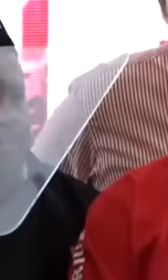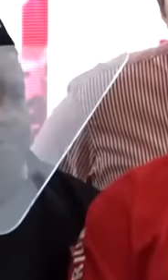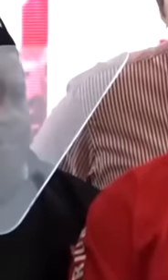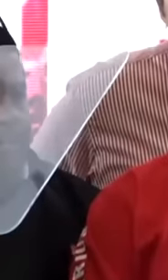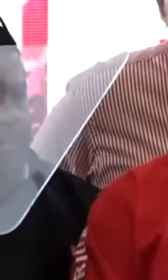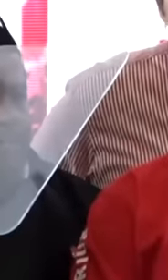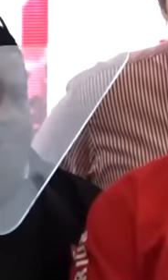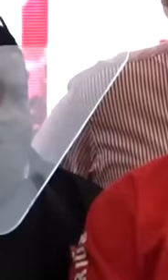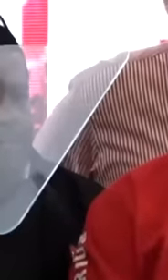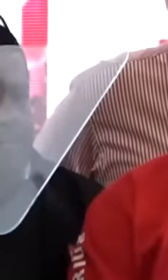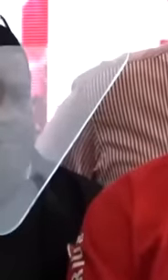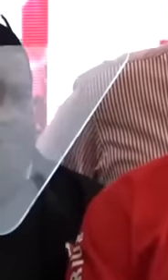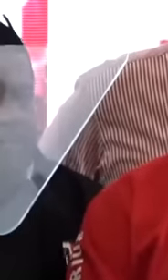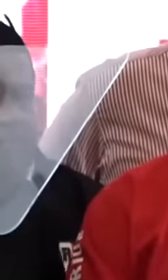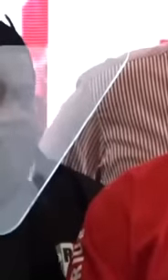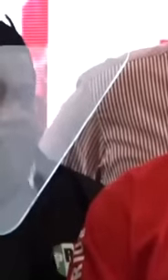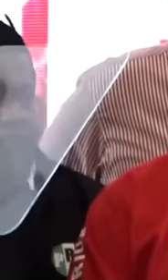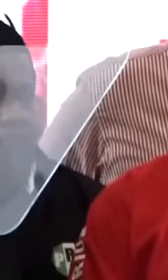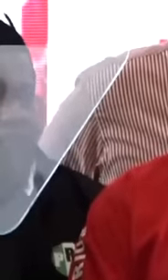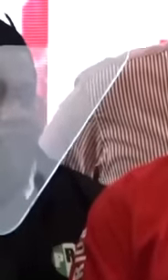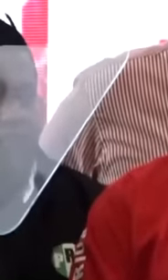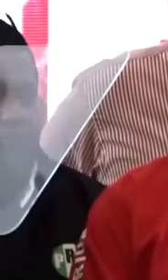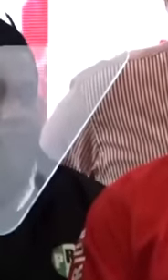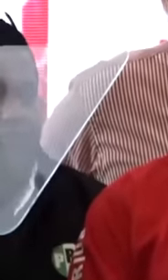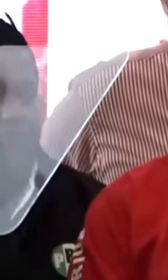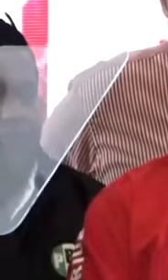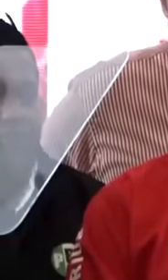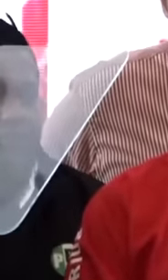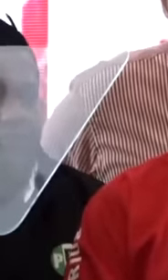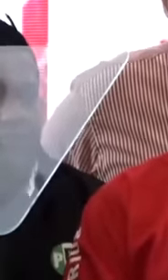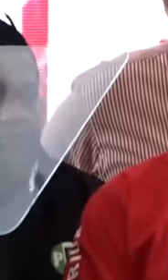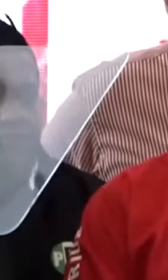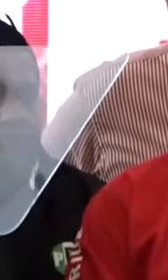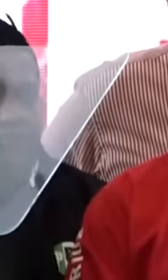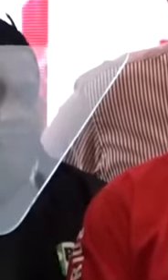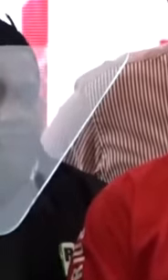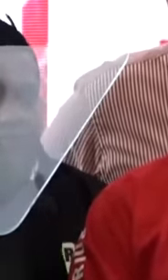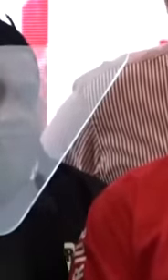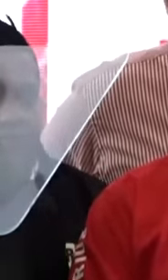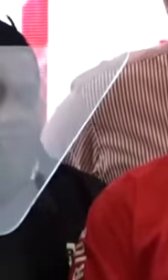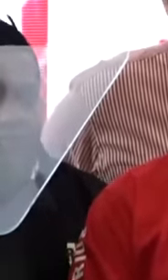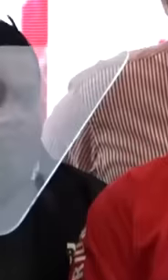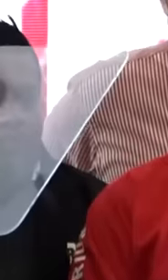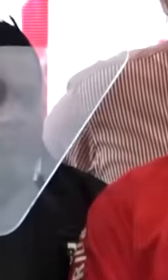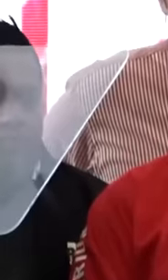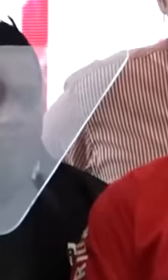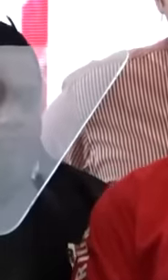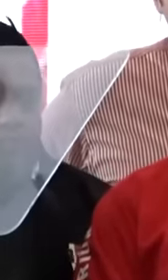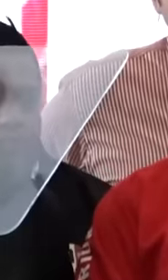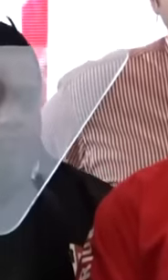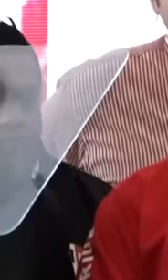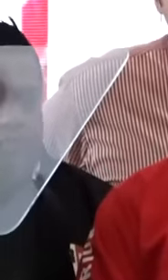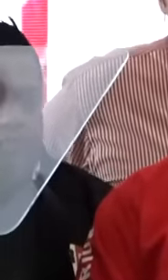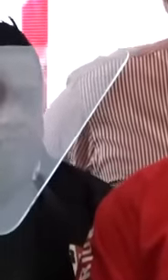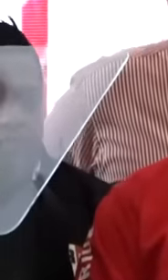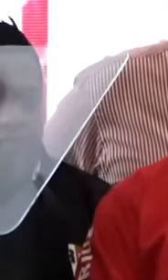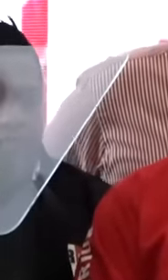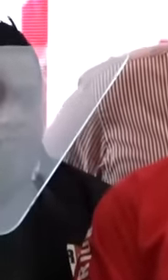un México con mucho dolor y violencia y deseé que ella pueda resolver los graves problemas de nuestra